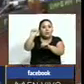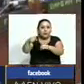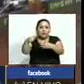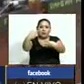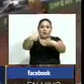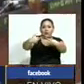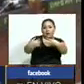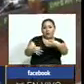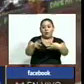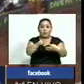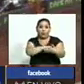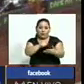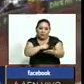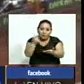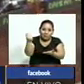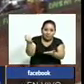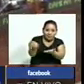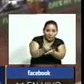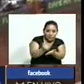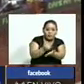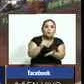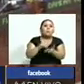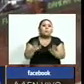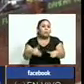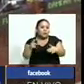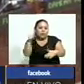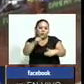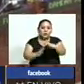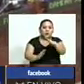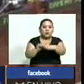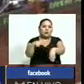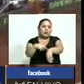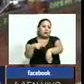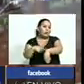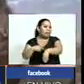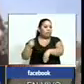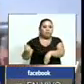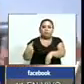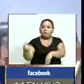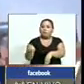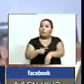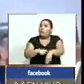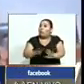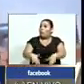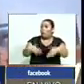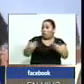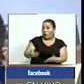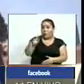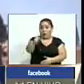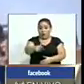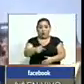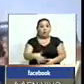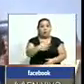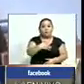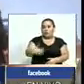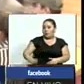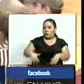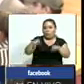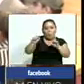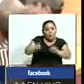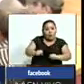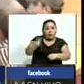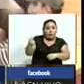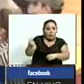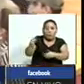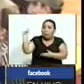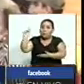de responsabilidad fiscal, pero se encuentran contrarreloj. Si no actúan pronto, el Ejecutivo no podrá acceder a créditos